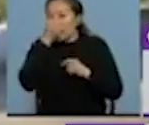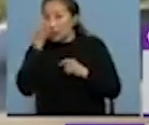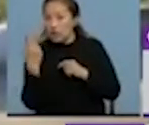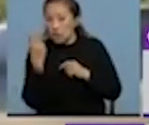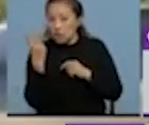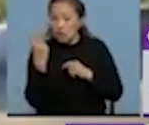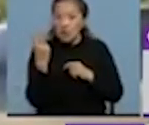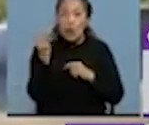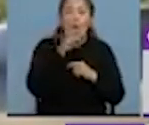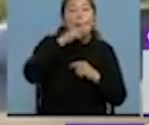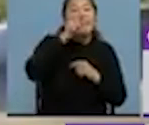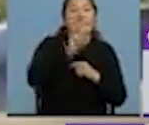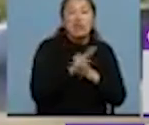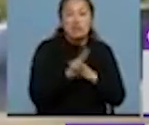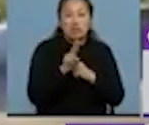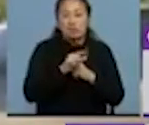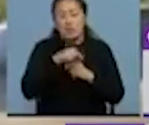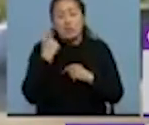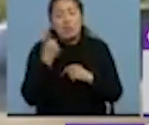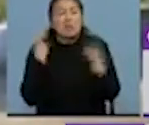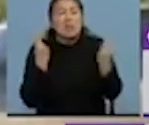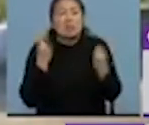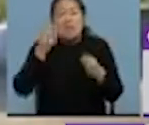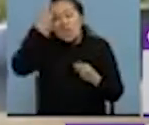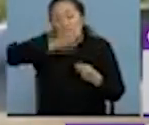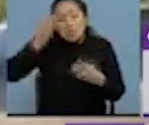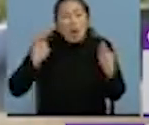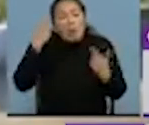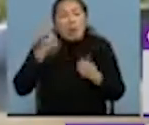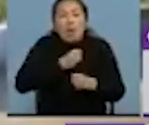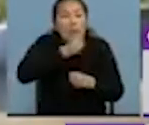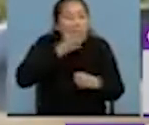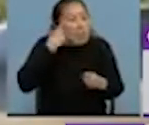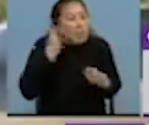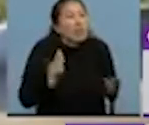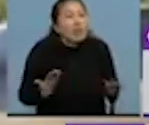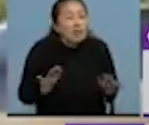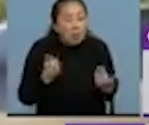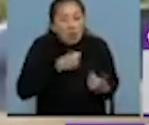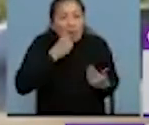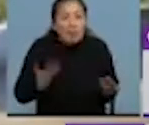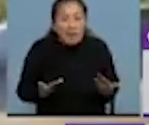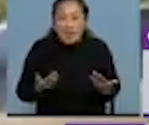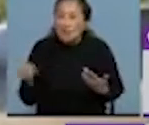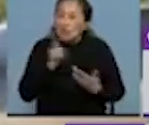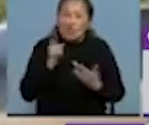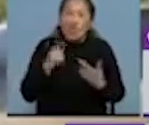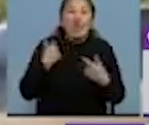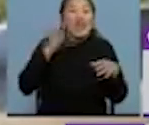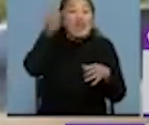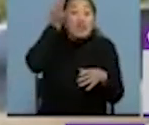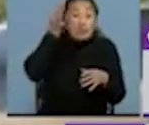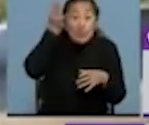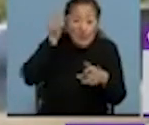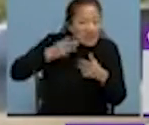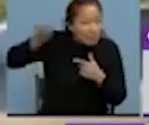son Mercado y Pavón. Ah, claro, ¿no? Porque uno dice, che, si no son titulares ni Pavón ni Mercado, ¿cómo pueden hablar la conferencia? En mundiales, en Sudáfrica y en